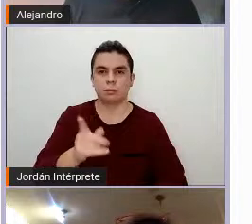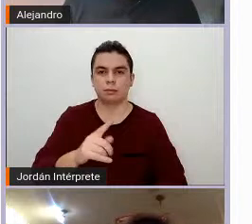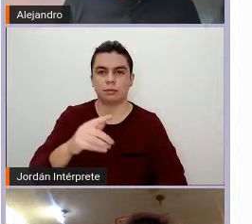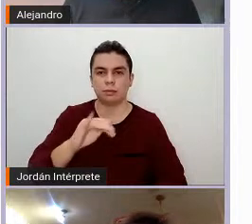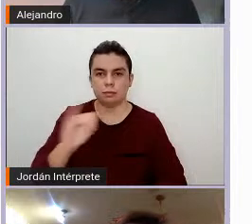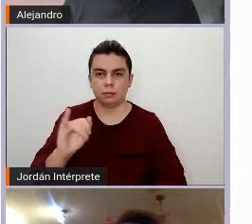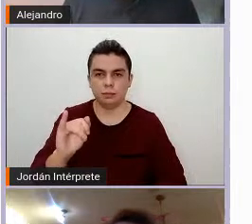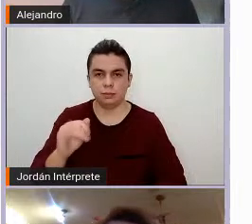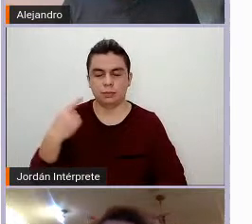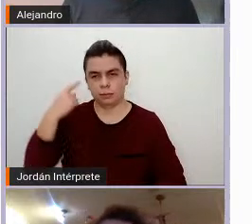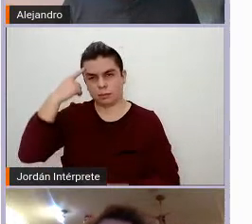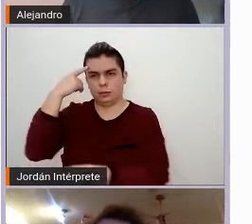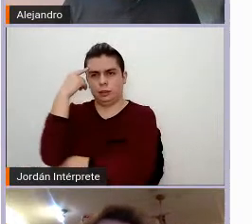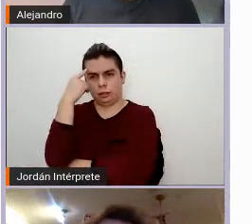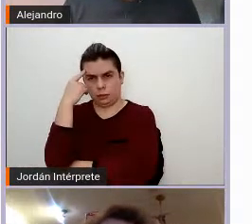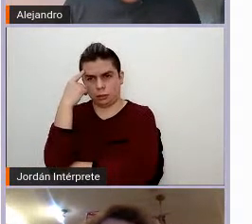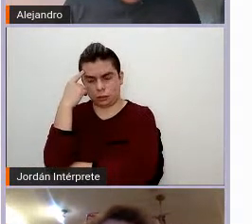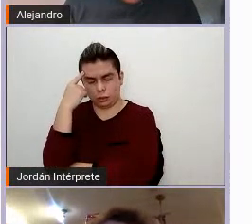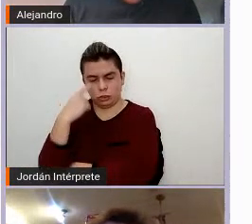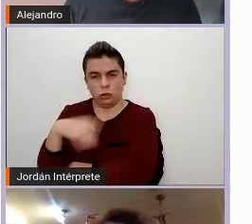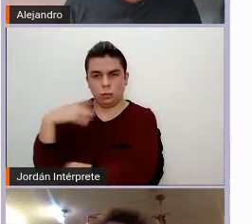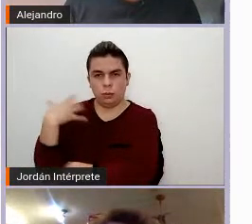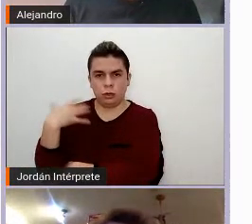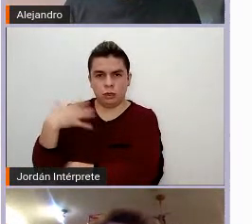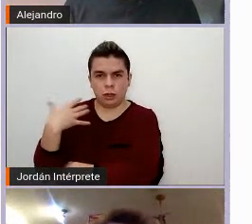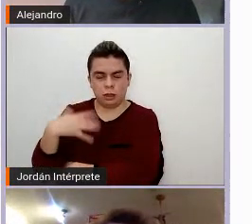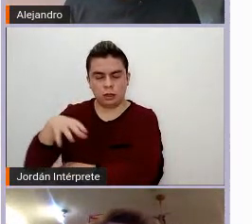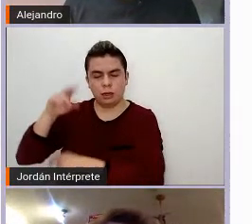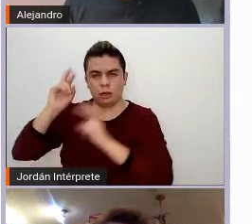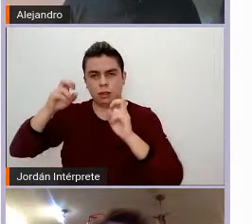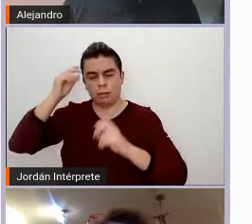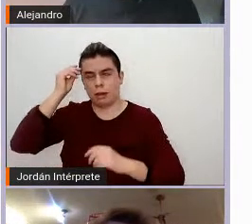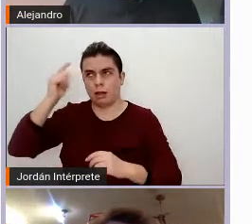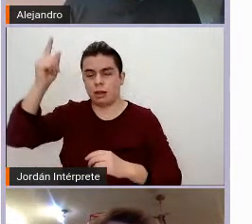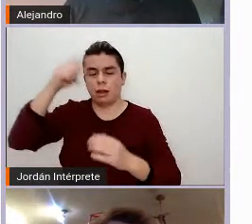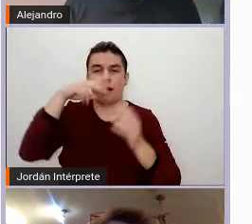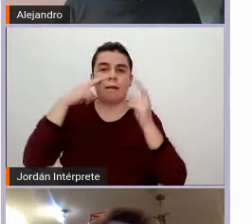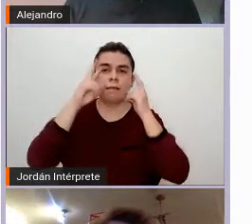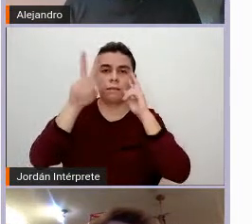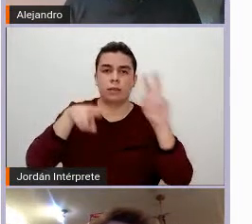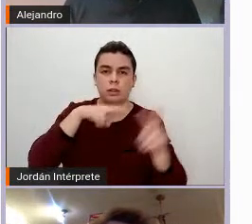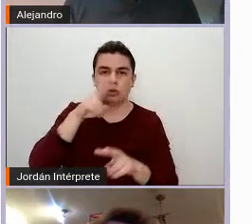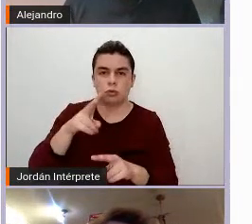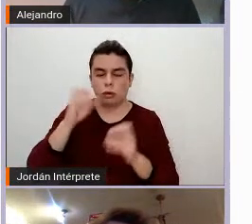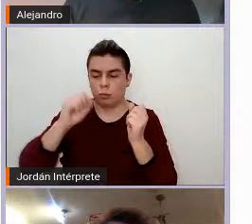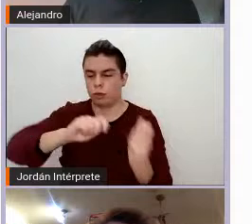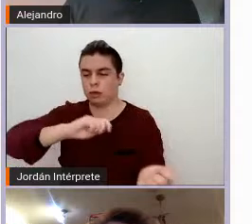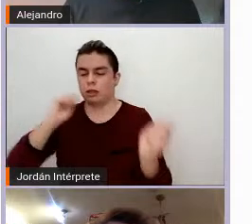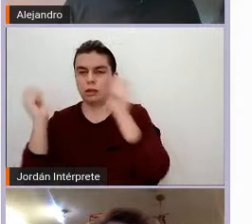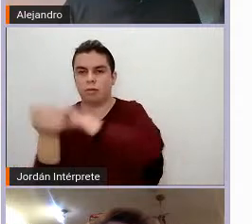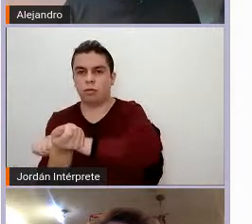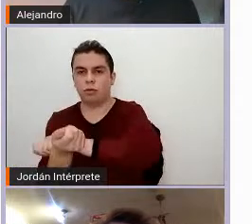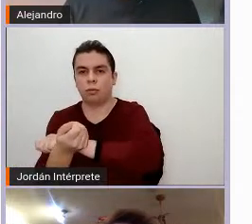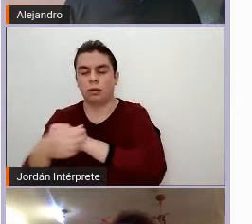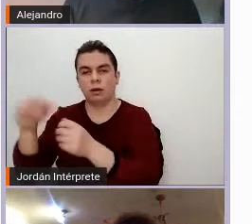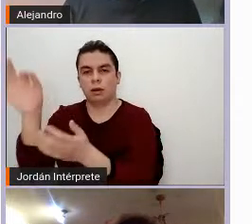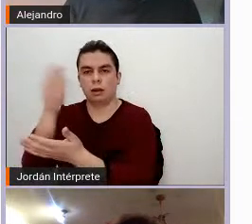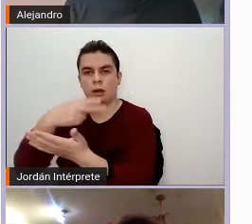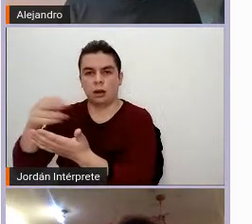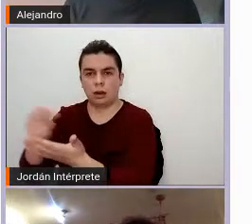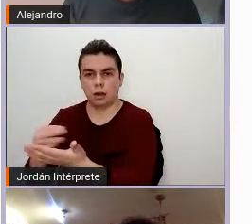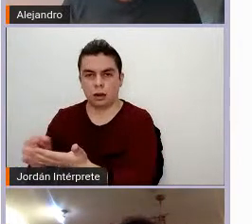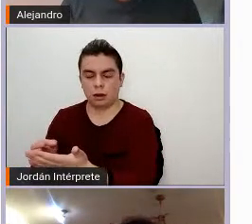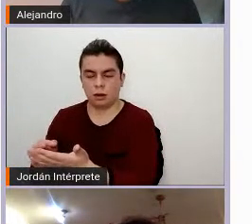la idea contemporánea de la representación visual de la música en la pintura, principalmente a través de sus escritos.